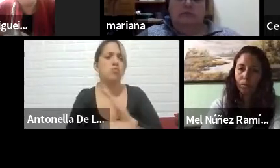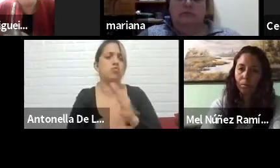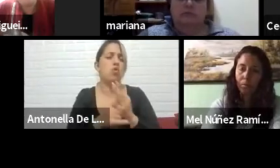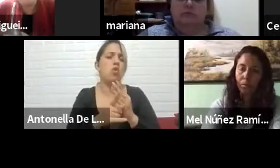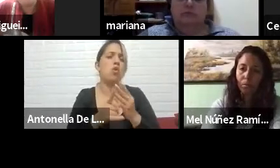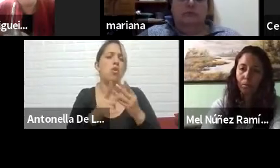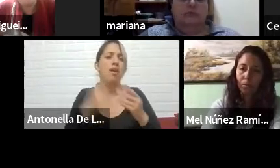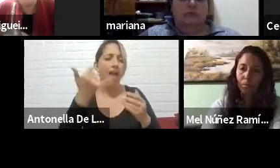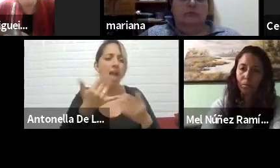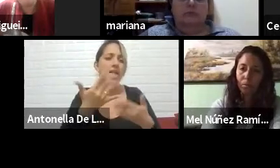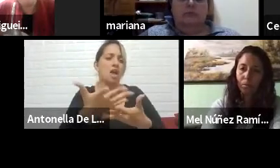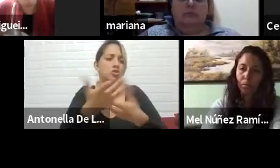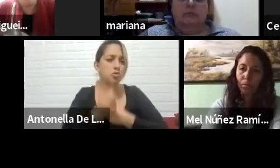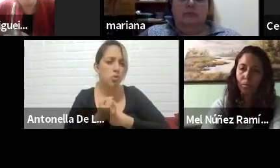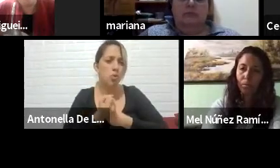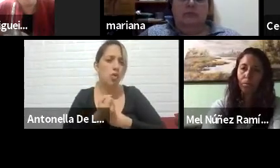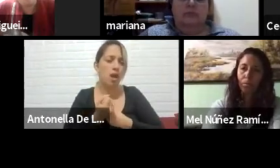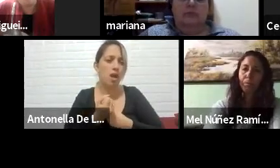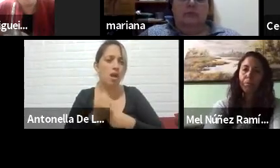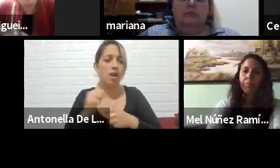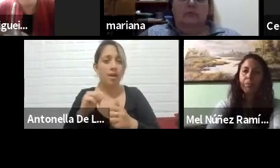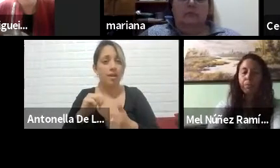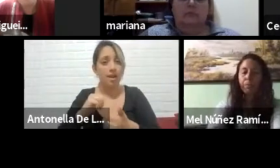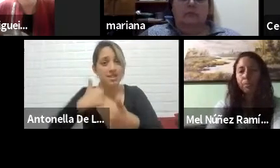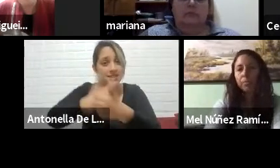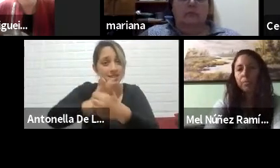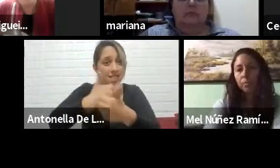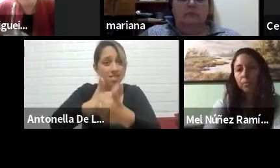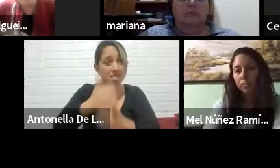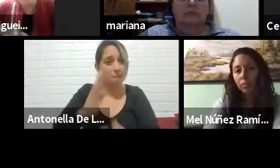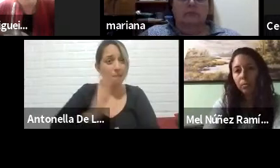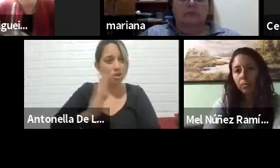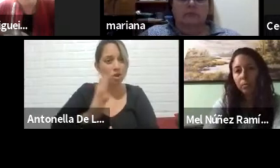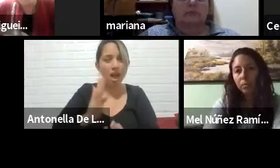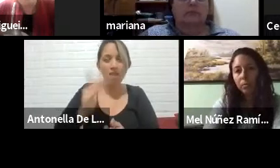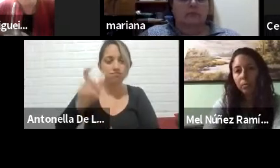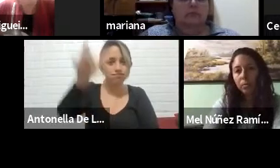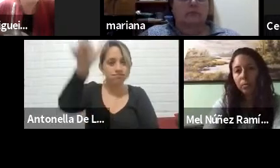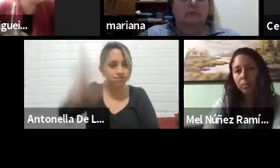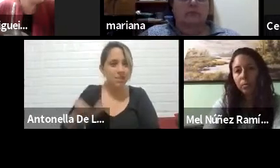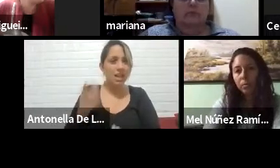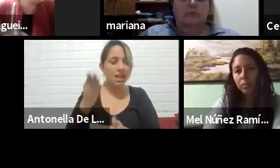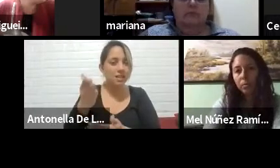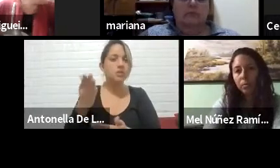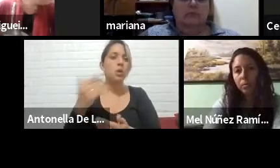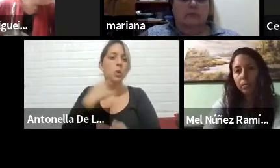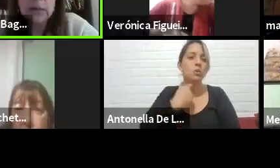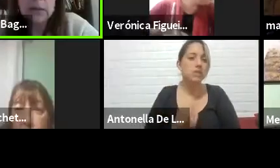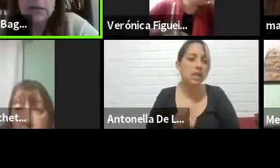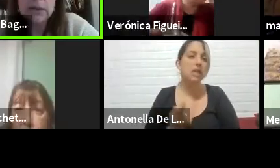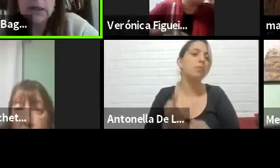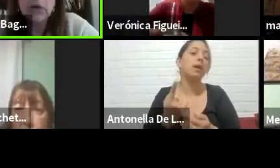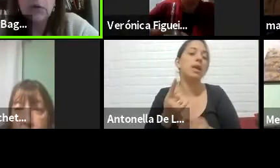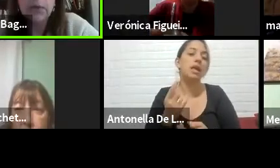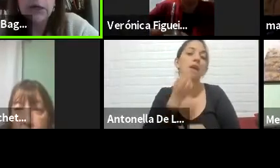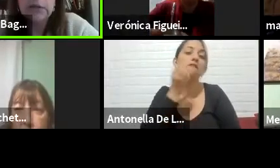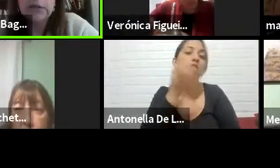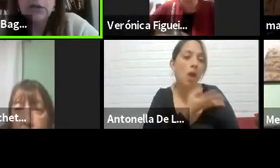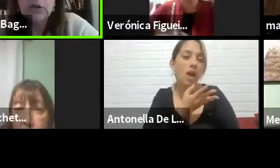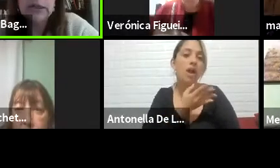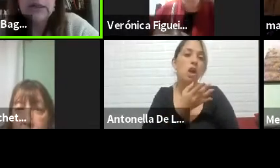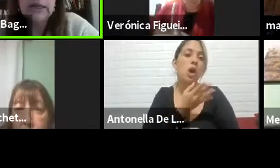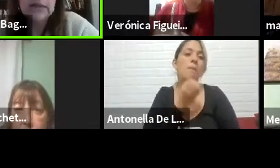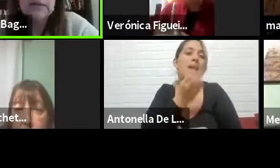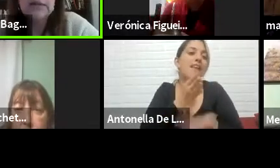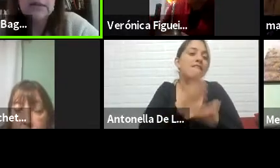tener esta figura del asistente personal, más allá de los perfiles que, vaya, que se vayan